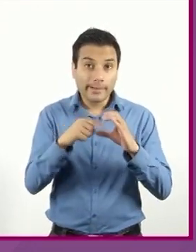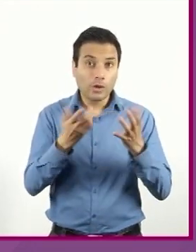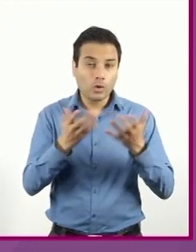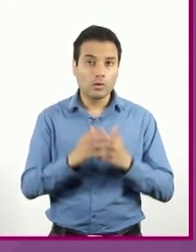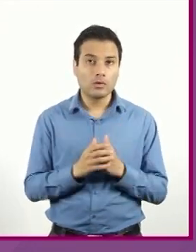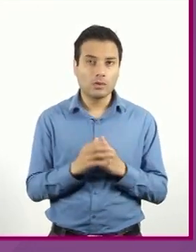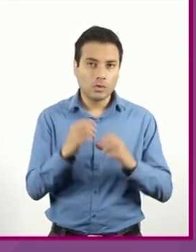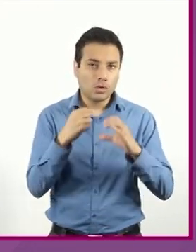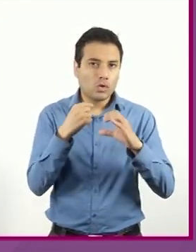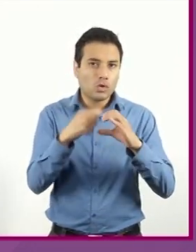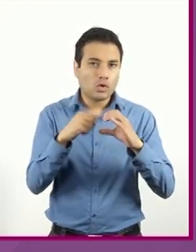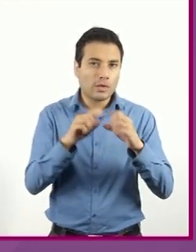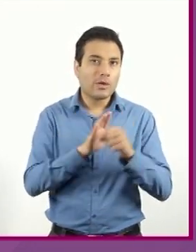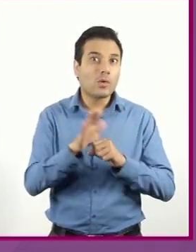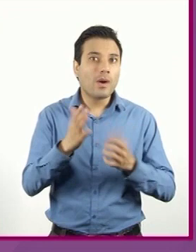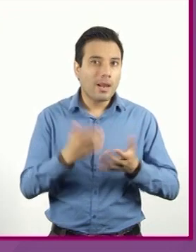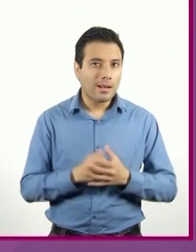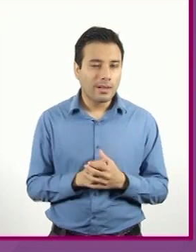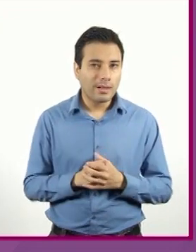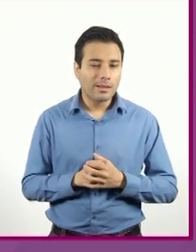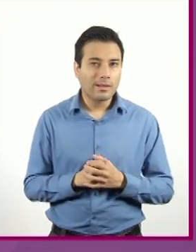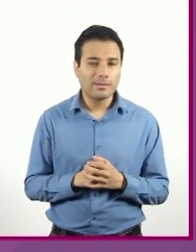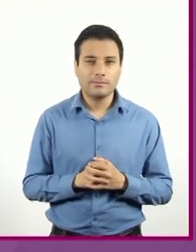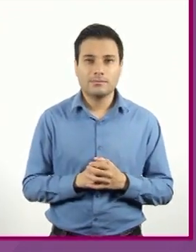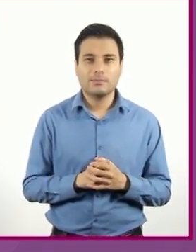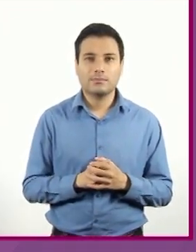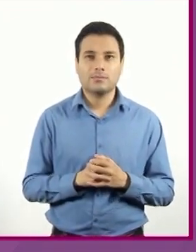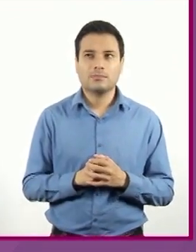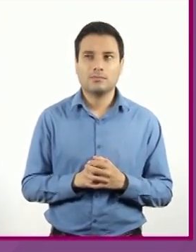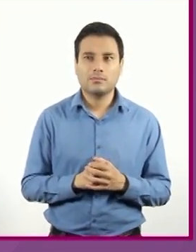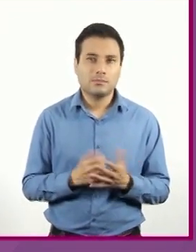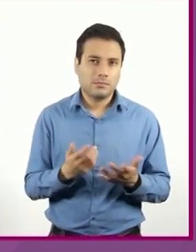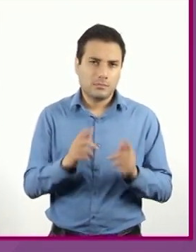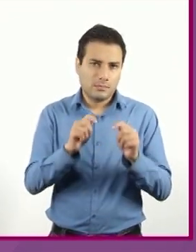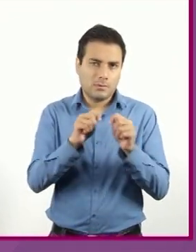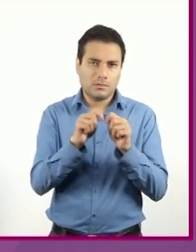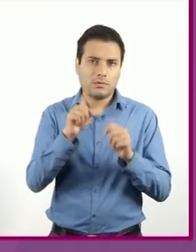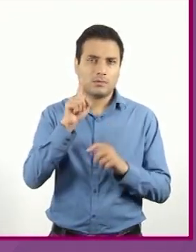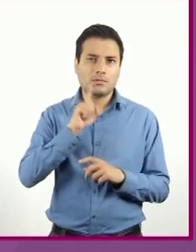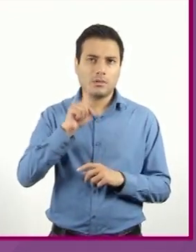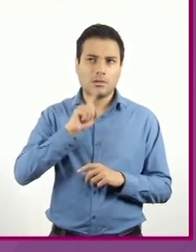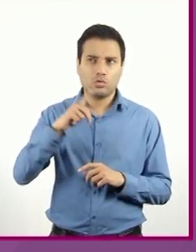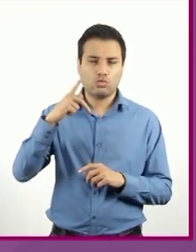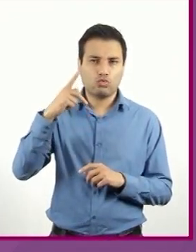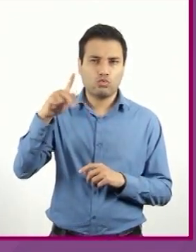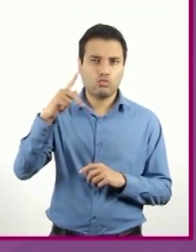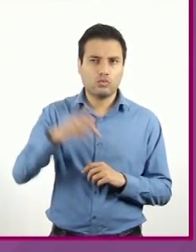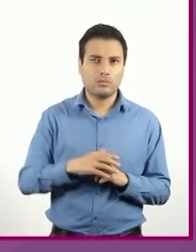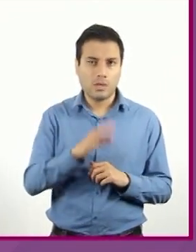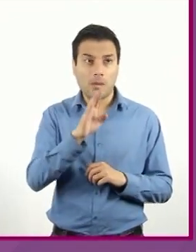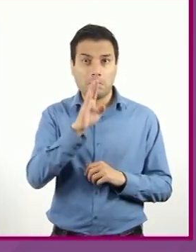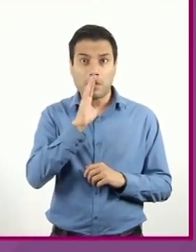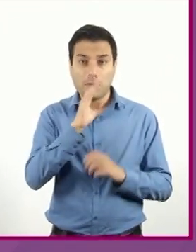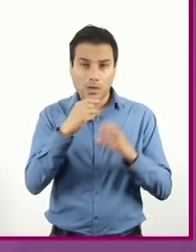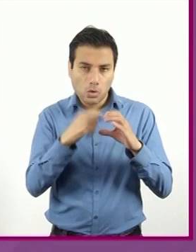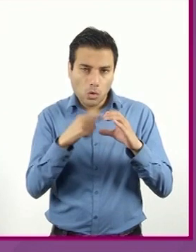¿Cuál correo electrónico anotó tu tía? Pues el de ella, porque desconoce el de mi mamá.